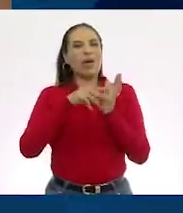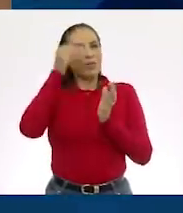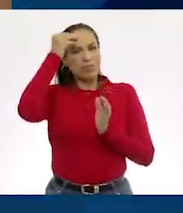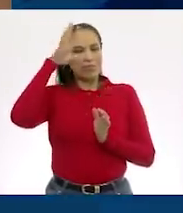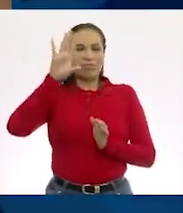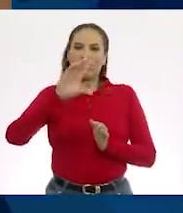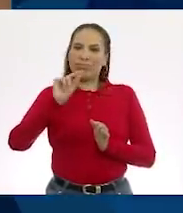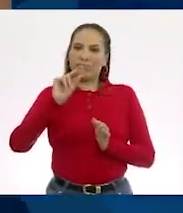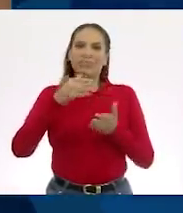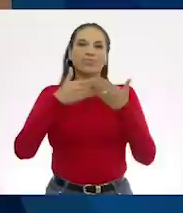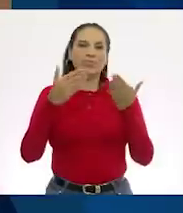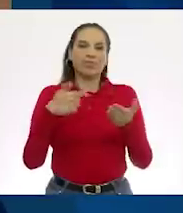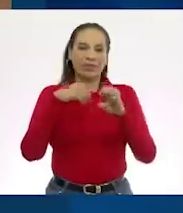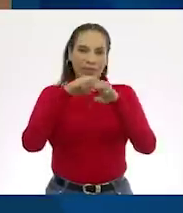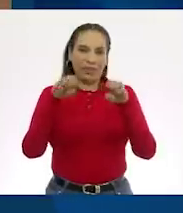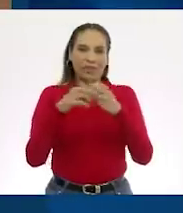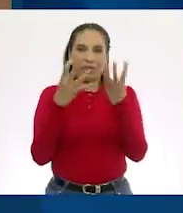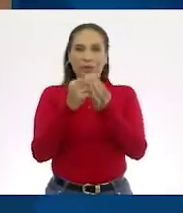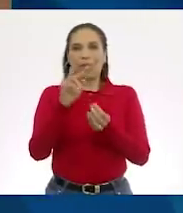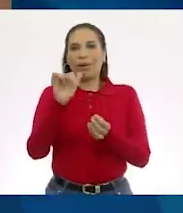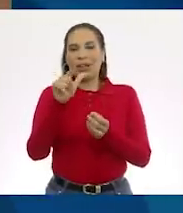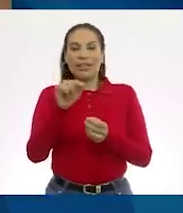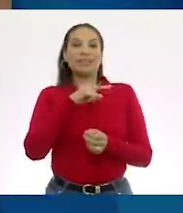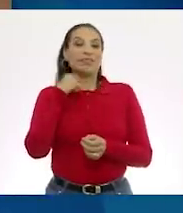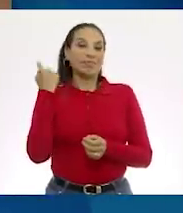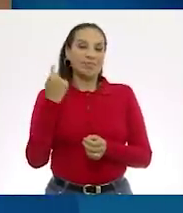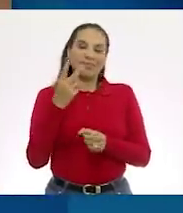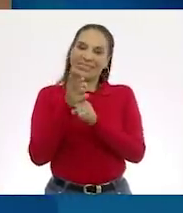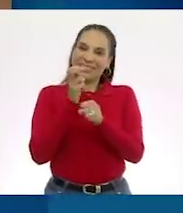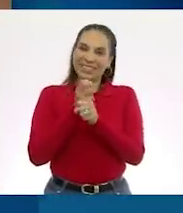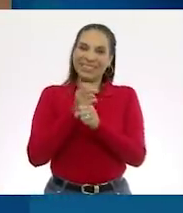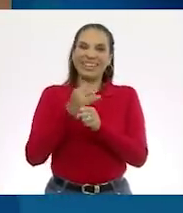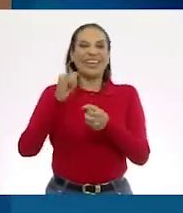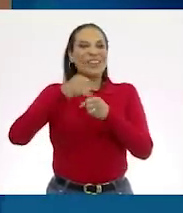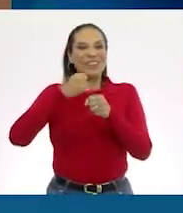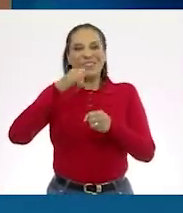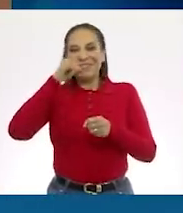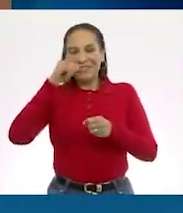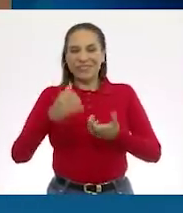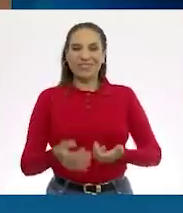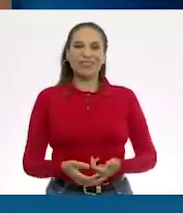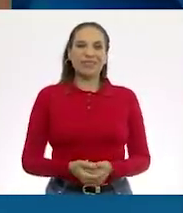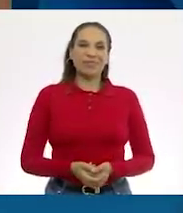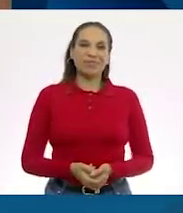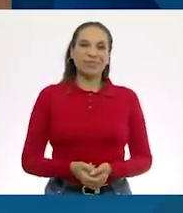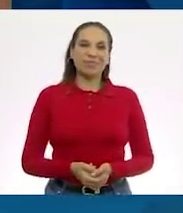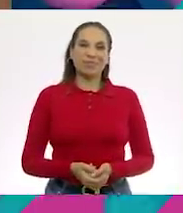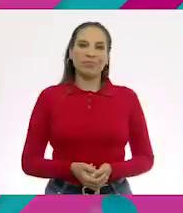olvidar. Y ahora yo hago equipo con Vale. Y el que pierda, invita a los jugos.